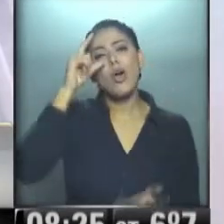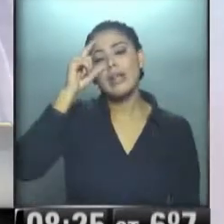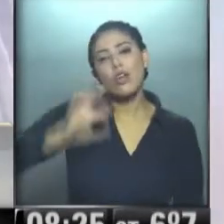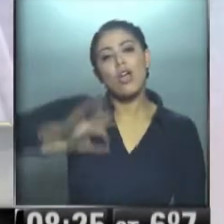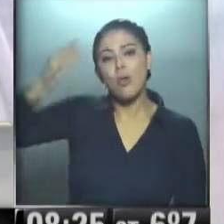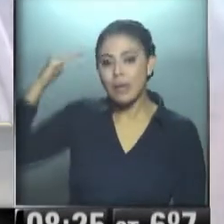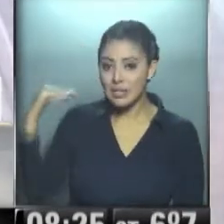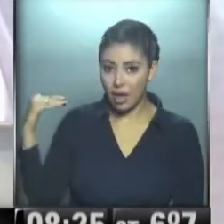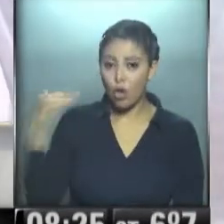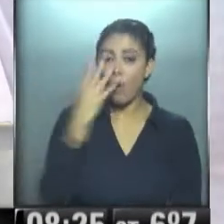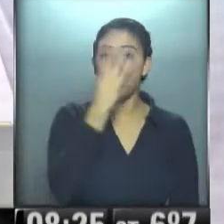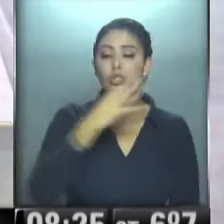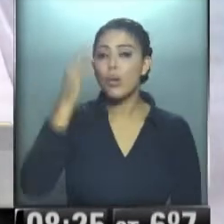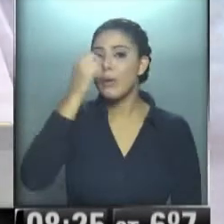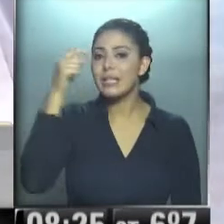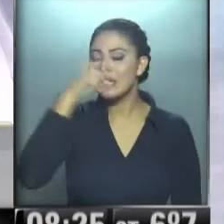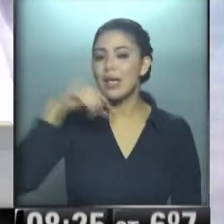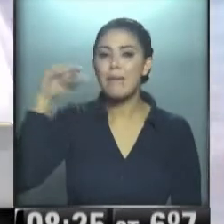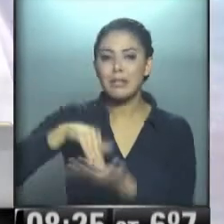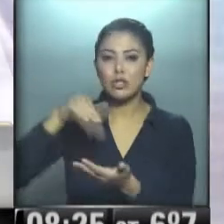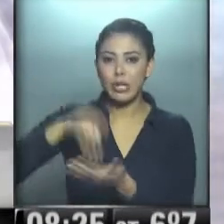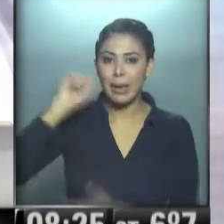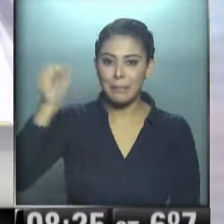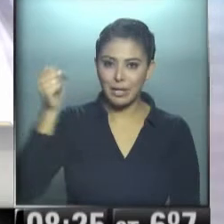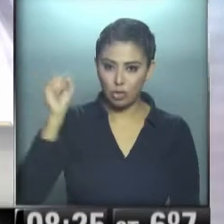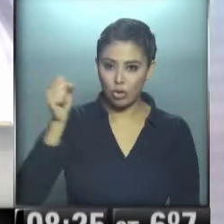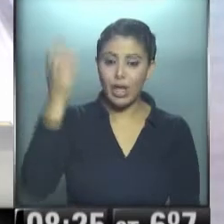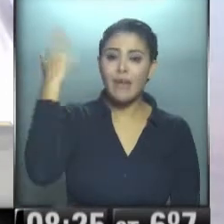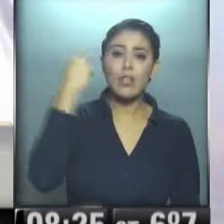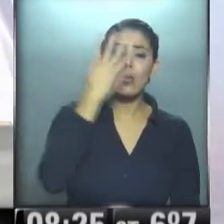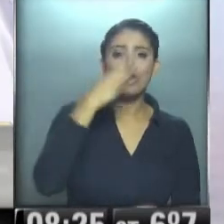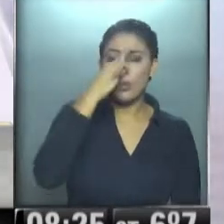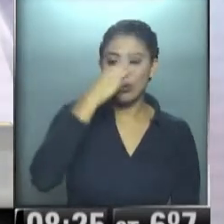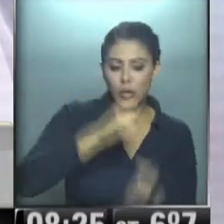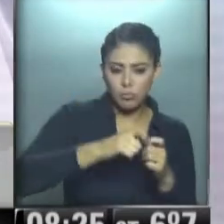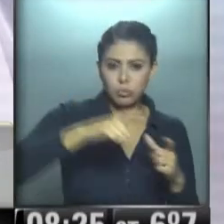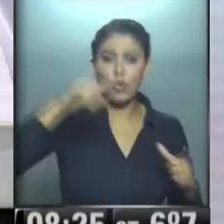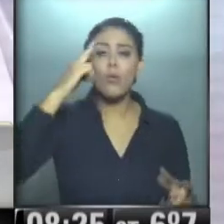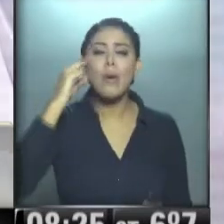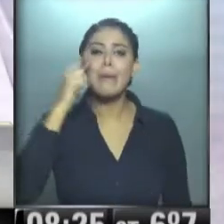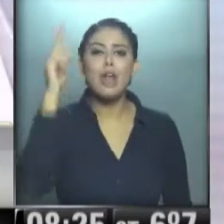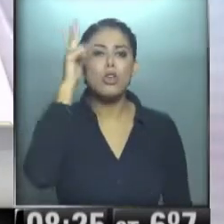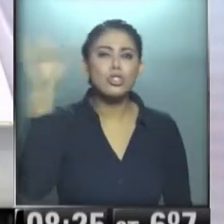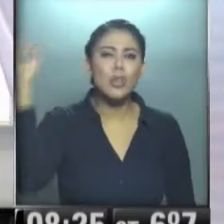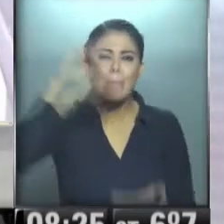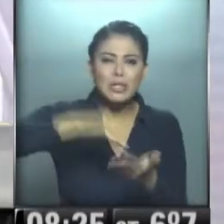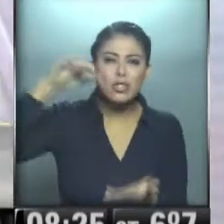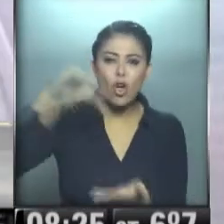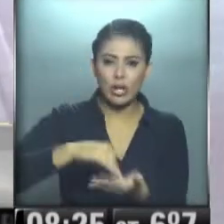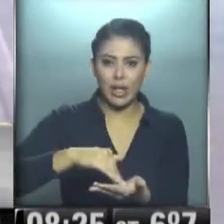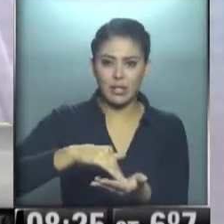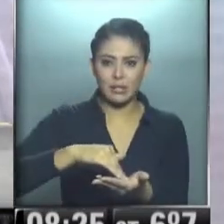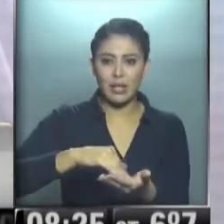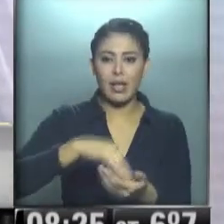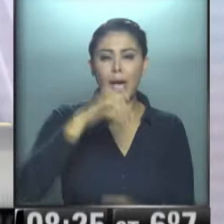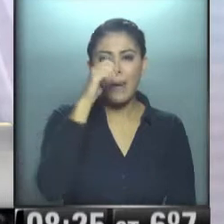anterior 427 millones de pesos pasó de 420 a 9 mil 800 millones por